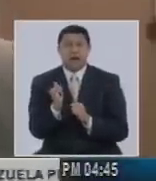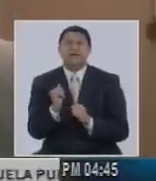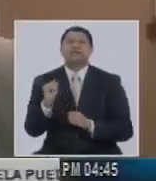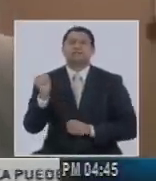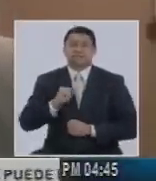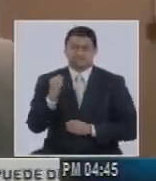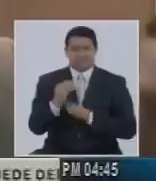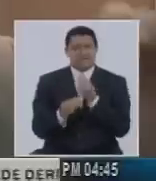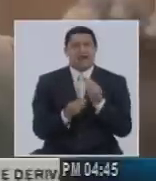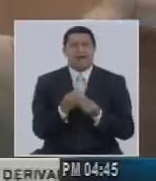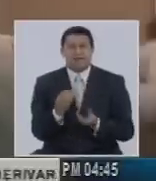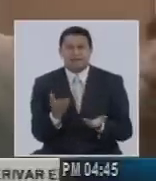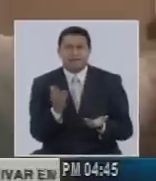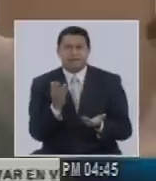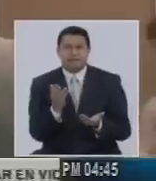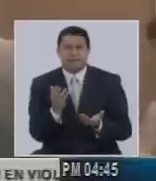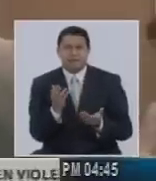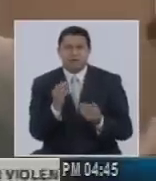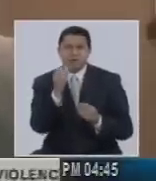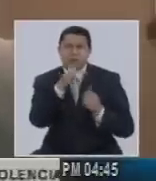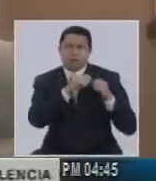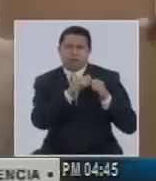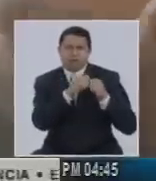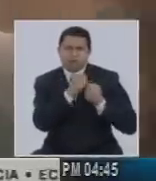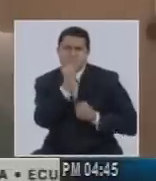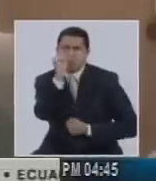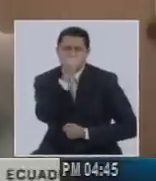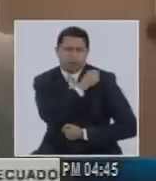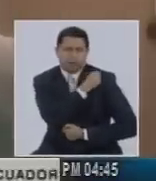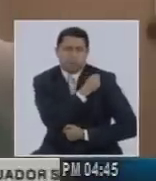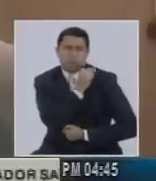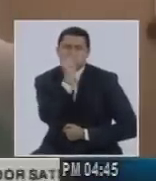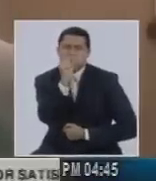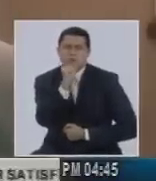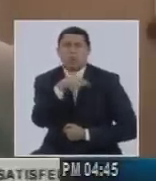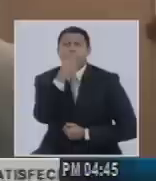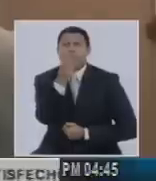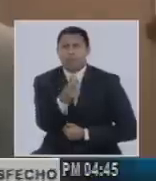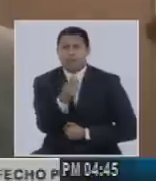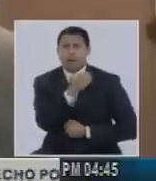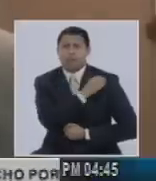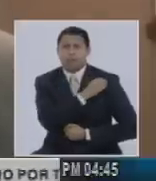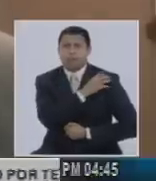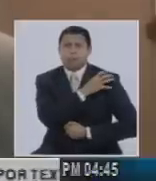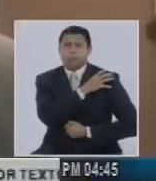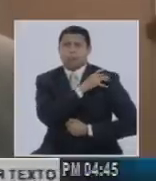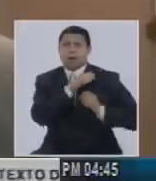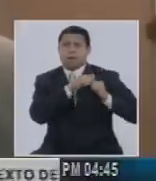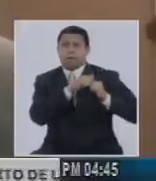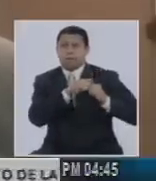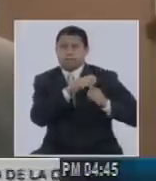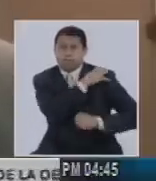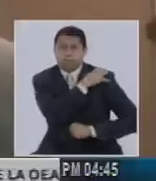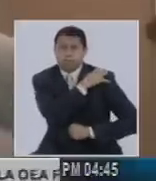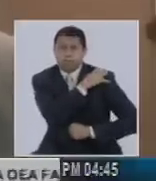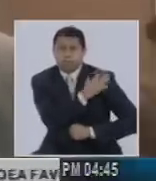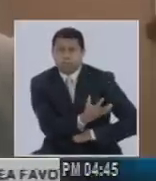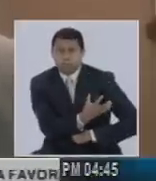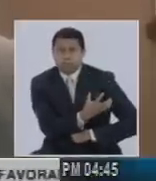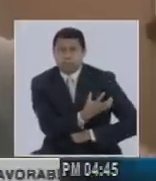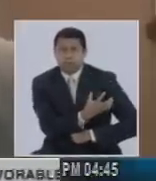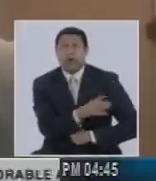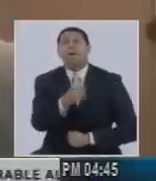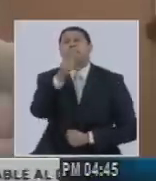se forma una micro lesión y después aumenta y se desgarra, se desprende el manguito.